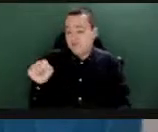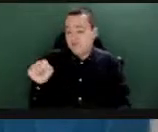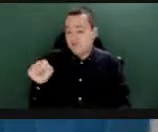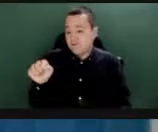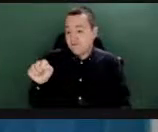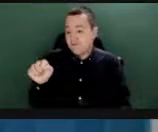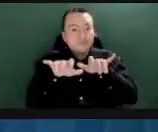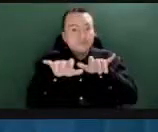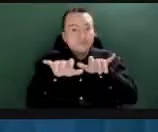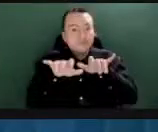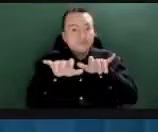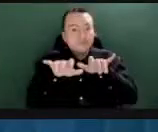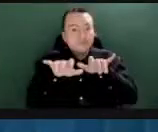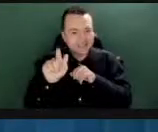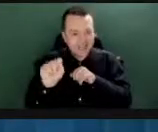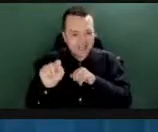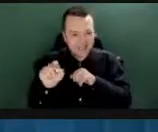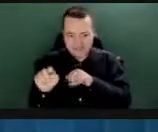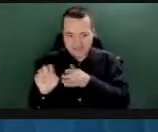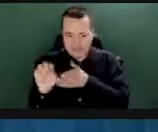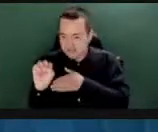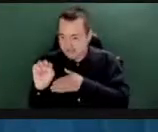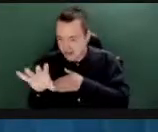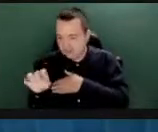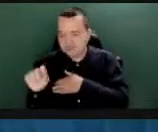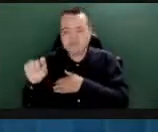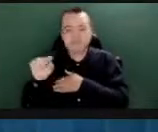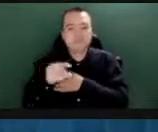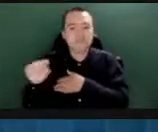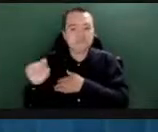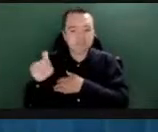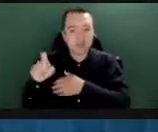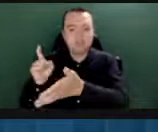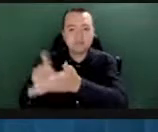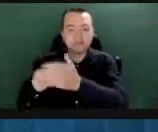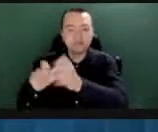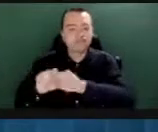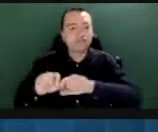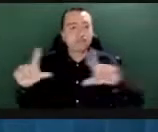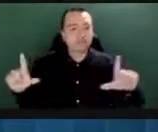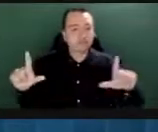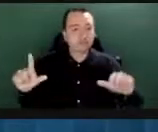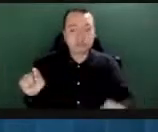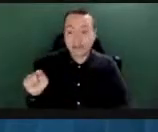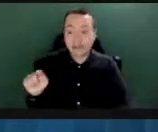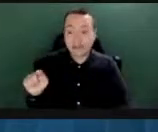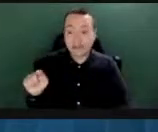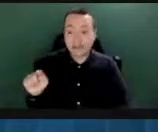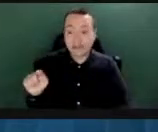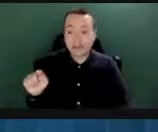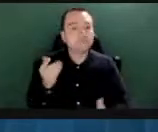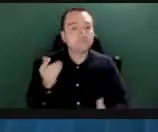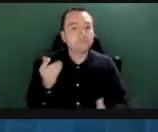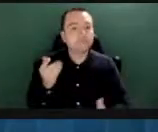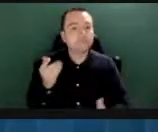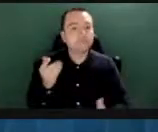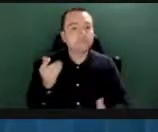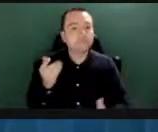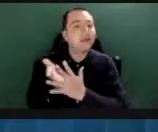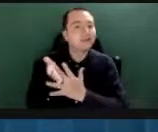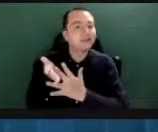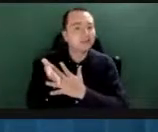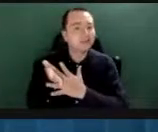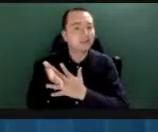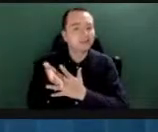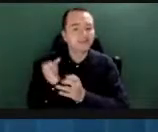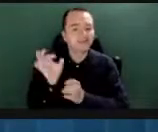el link al que Mike estaba haciendo alusión. Es el link en el que podrán acceder a la colección que nos acaba de presentar